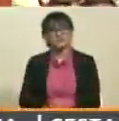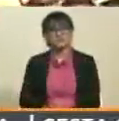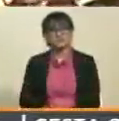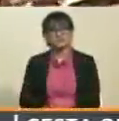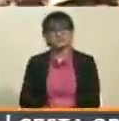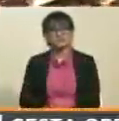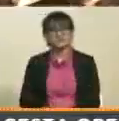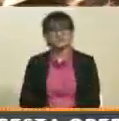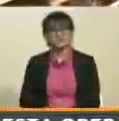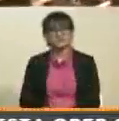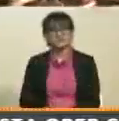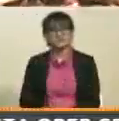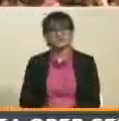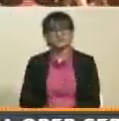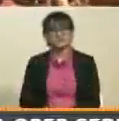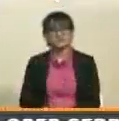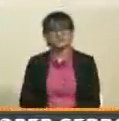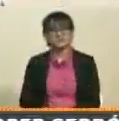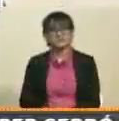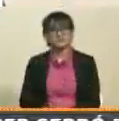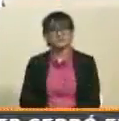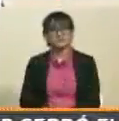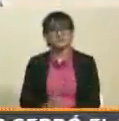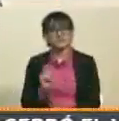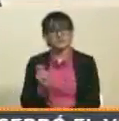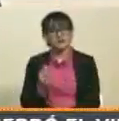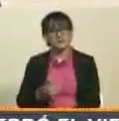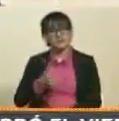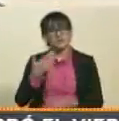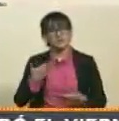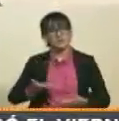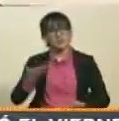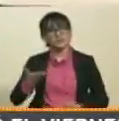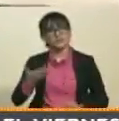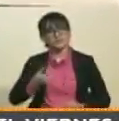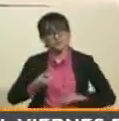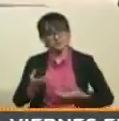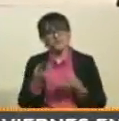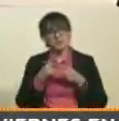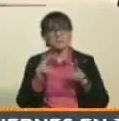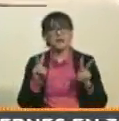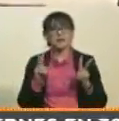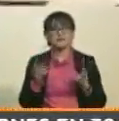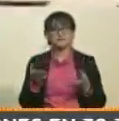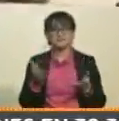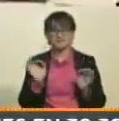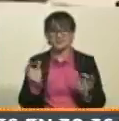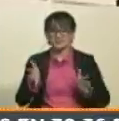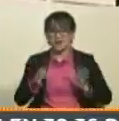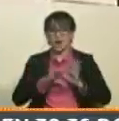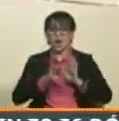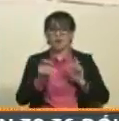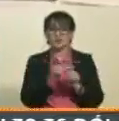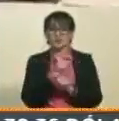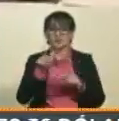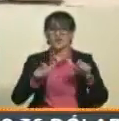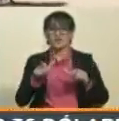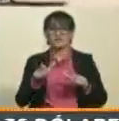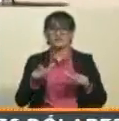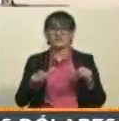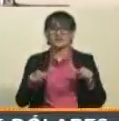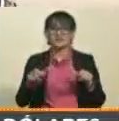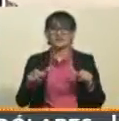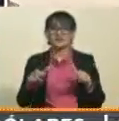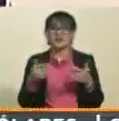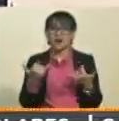La tarea más importante. Yo les garanticé la paz con la constituyente, ¿verdad? Y yo